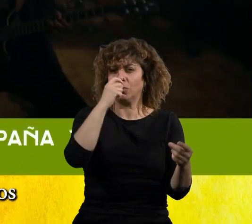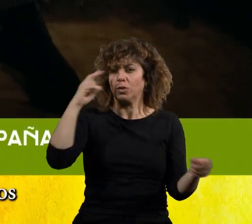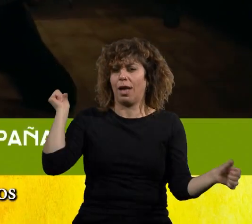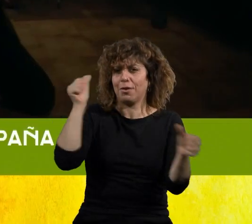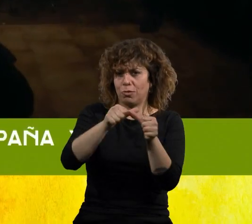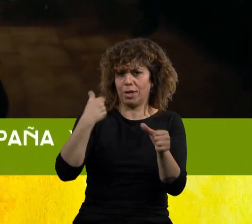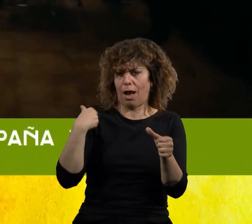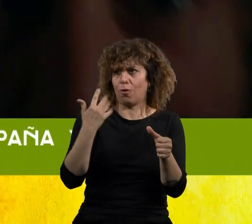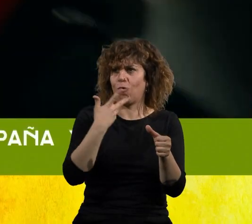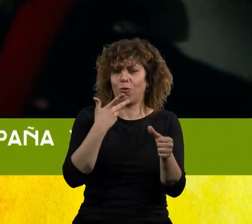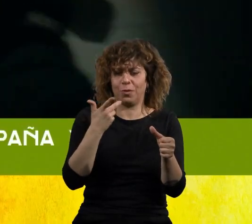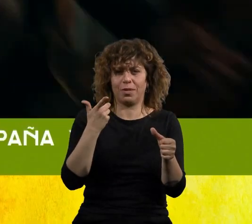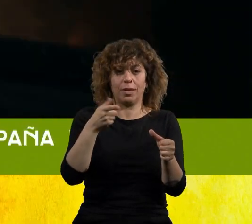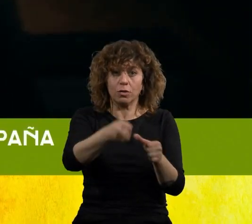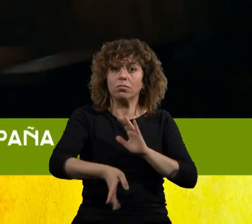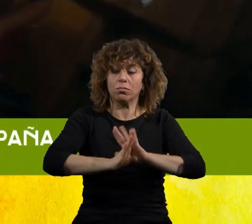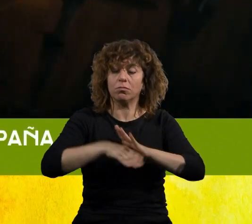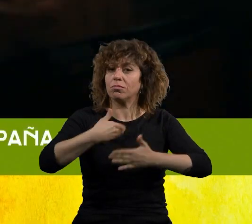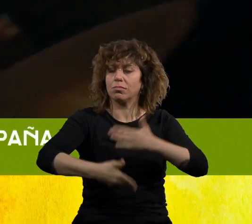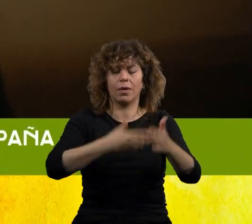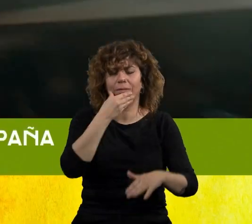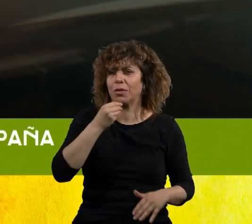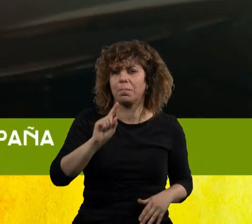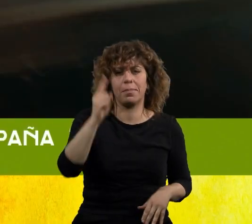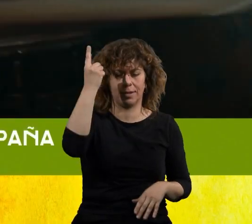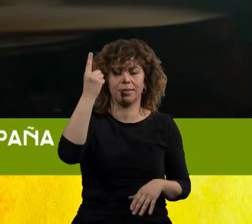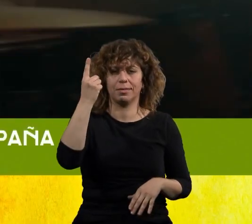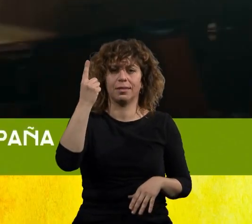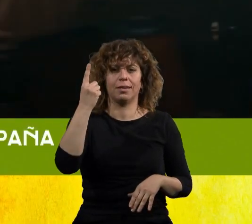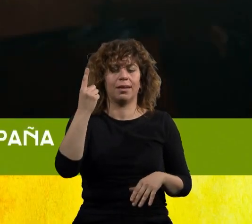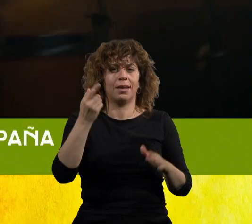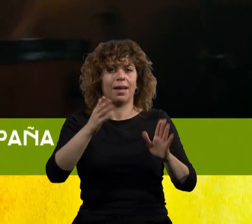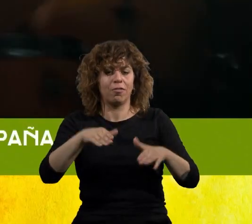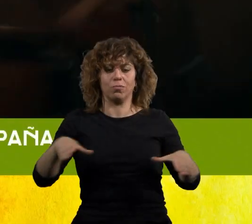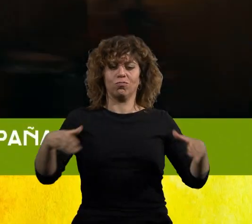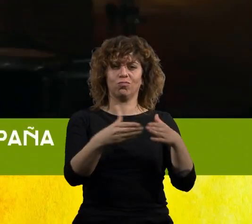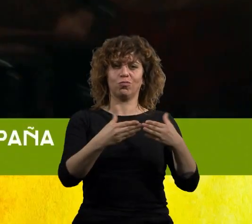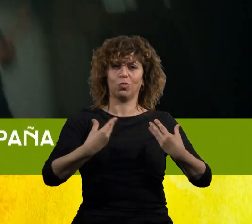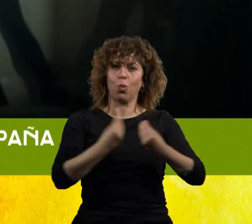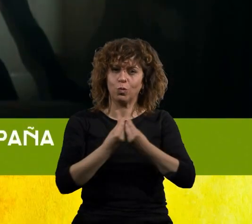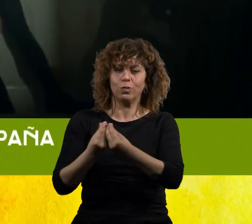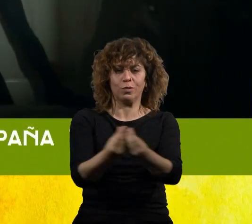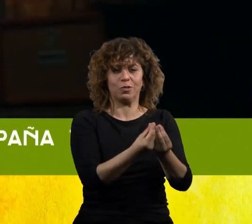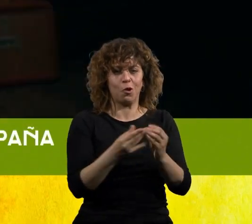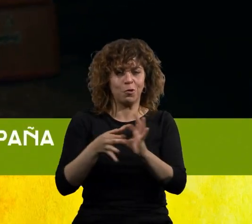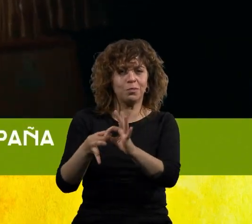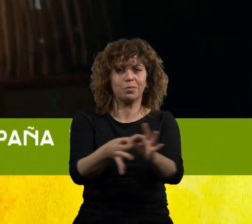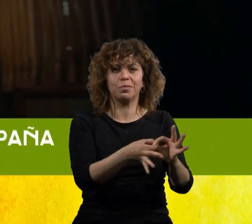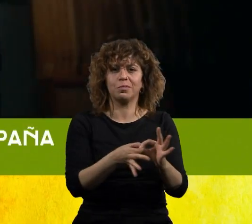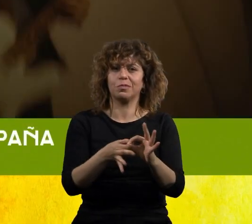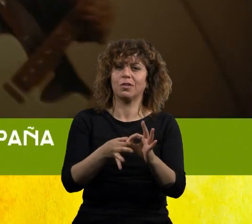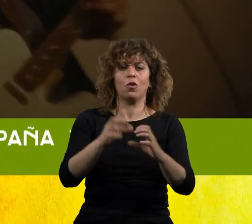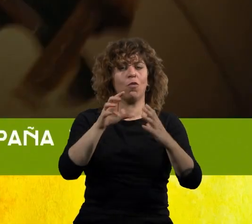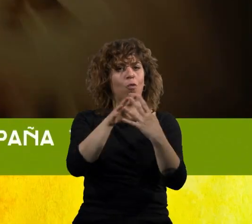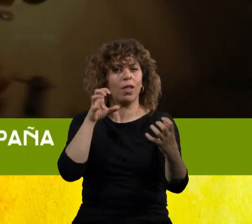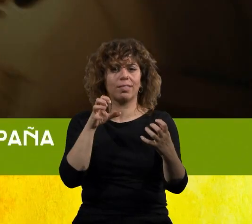años. Y mantener eso vivo es lo más bonito que tenemos. Mantener que seguimos juntos, pues que seguimos compartiendo momentos de furgoneta,